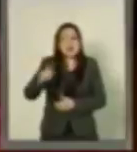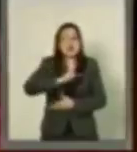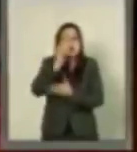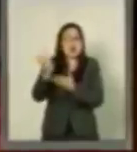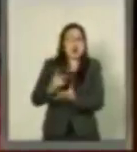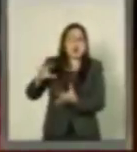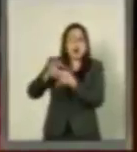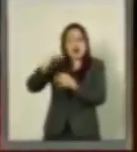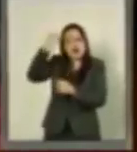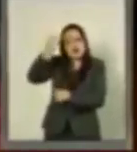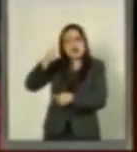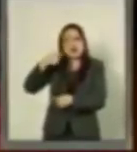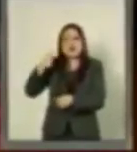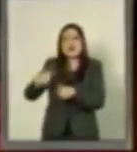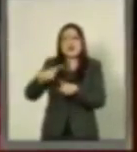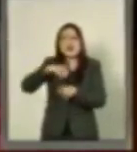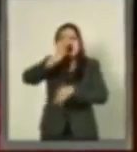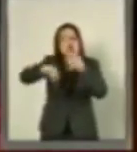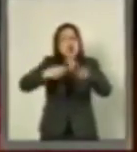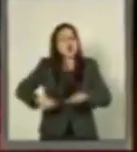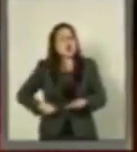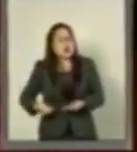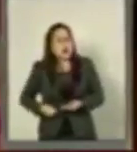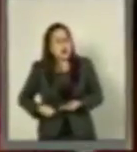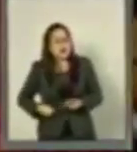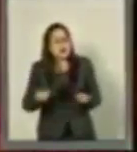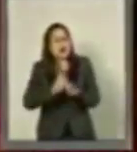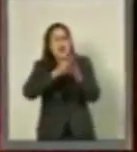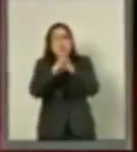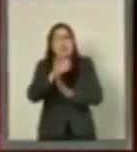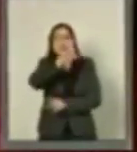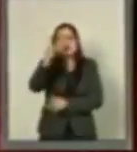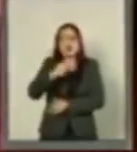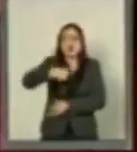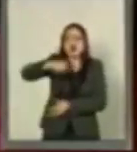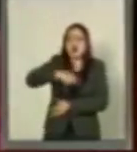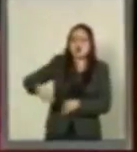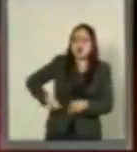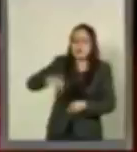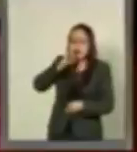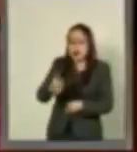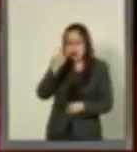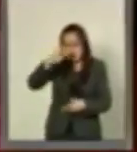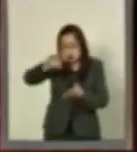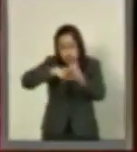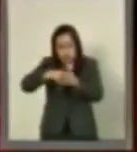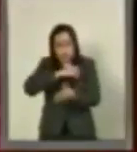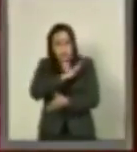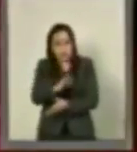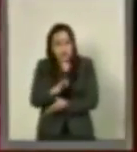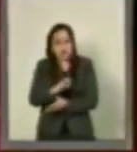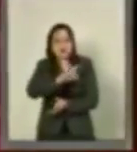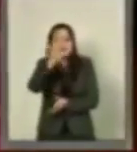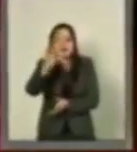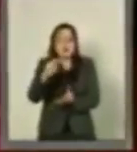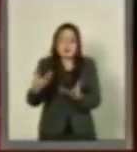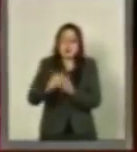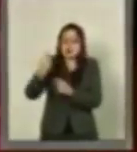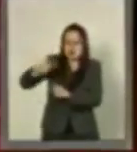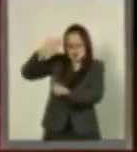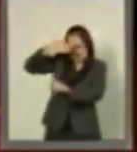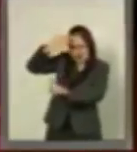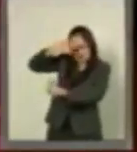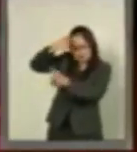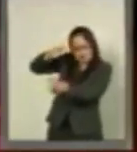que todos fueran culpables para que todos resultaran inocentes? Podamos corregir esto y con su sapiencia,